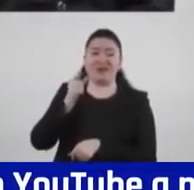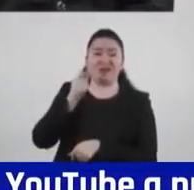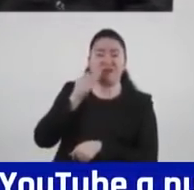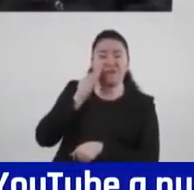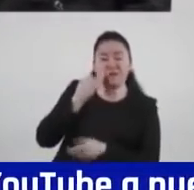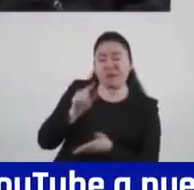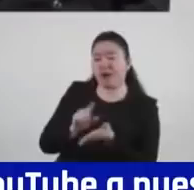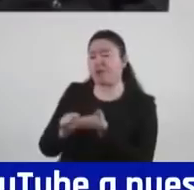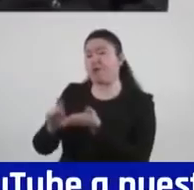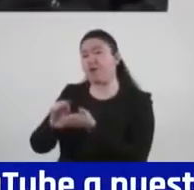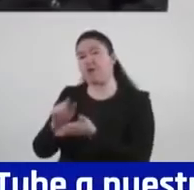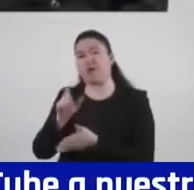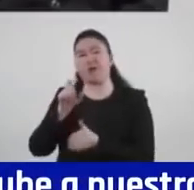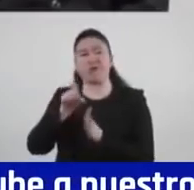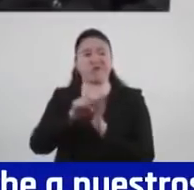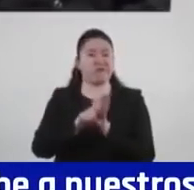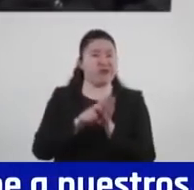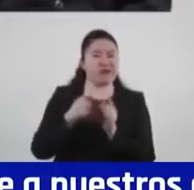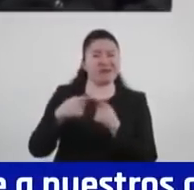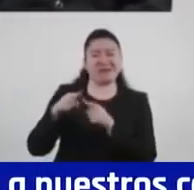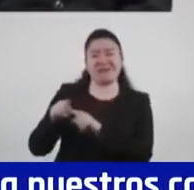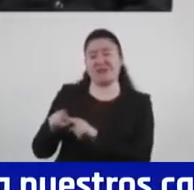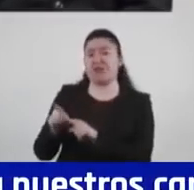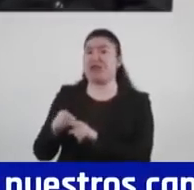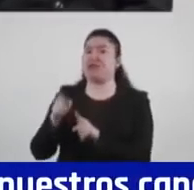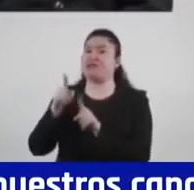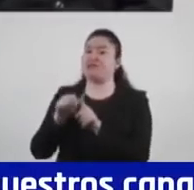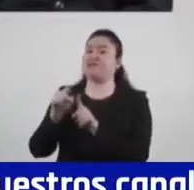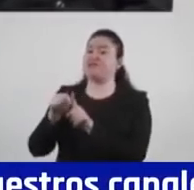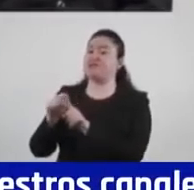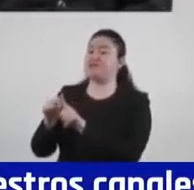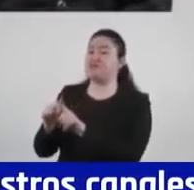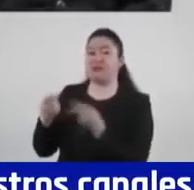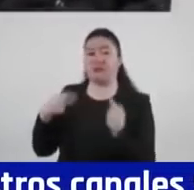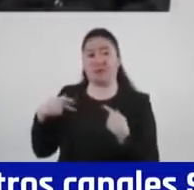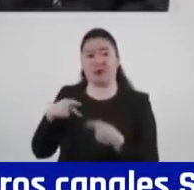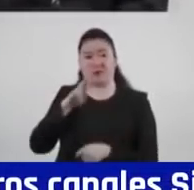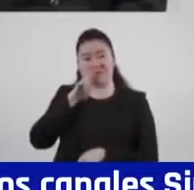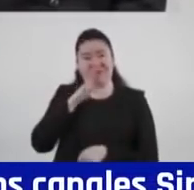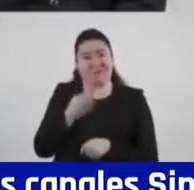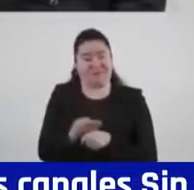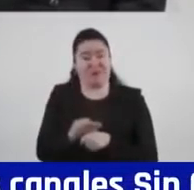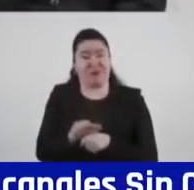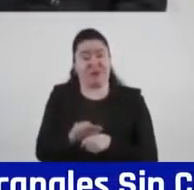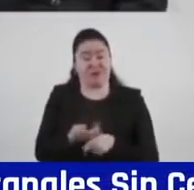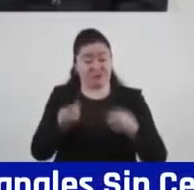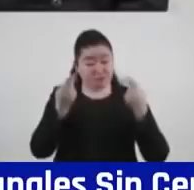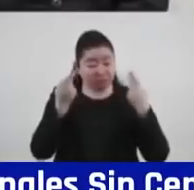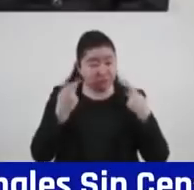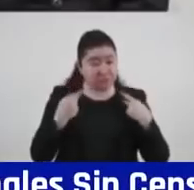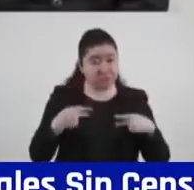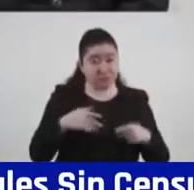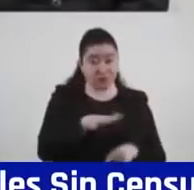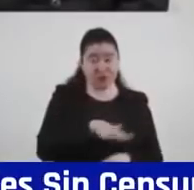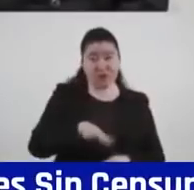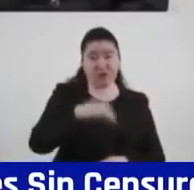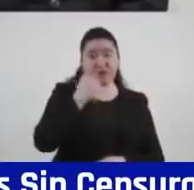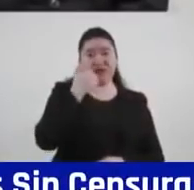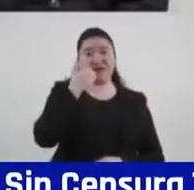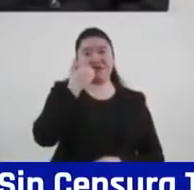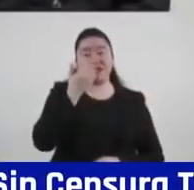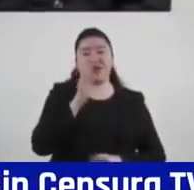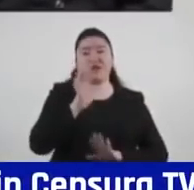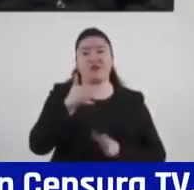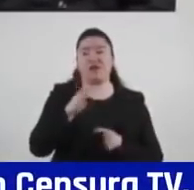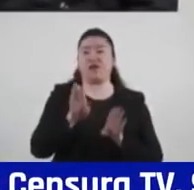la responsabilidad de funcionarios. La gente quiere ver pues que haya deslinde de